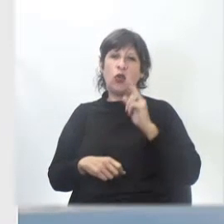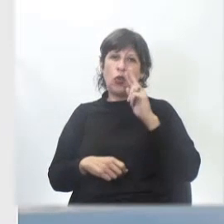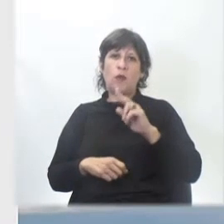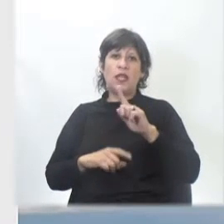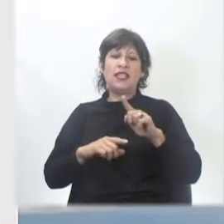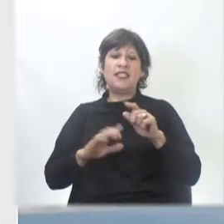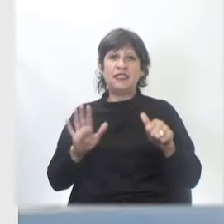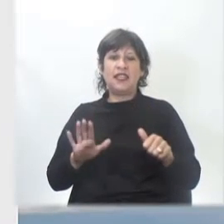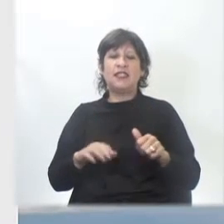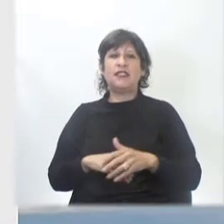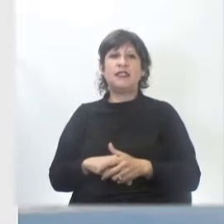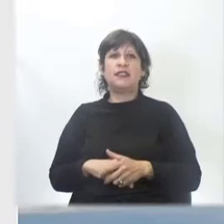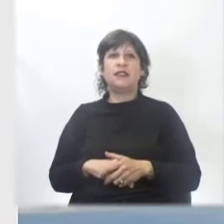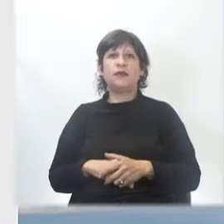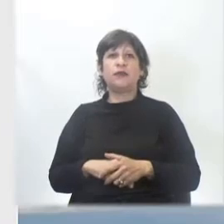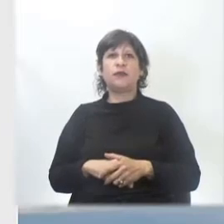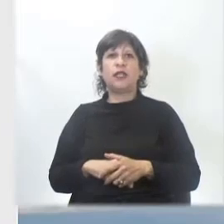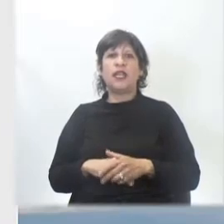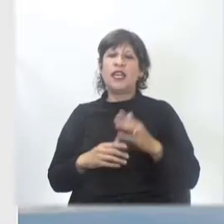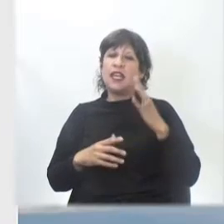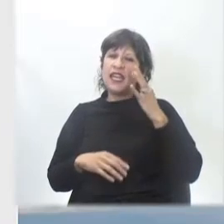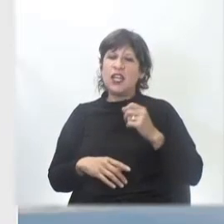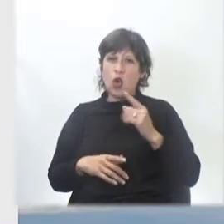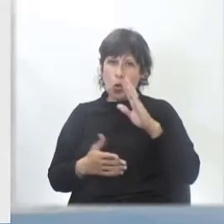la siguiente imagen, creo que es la última.